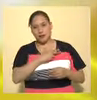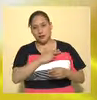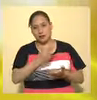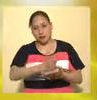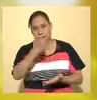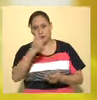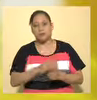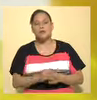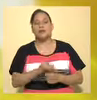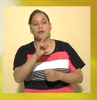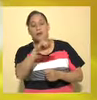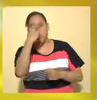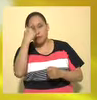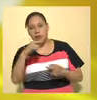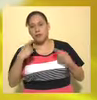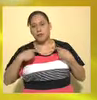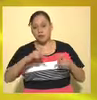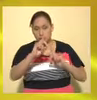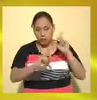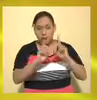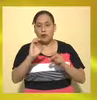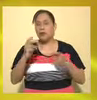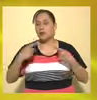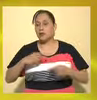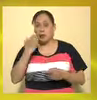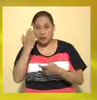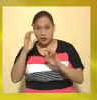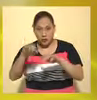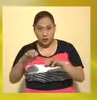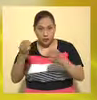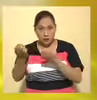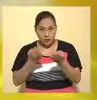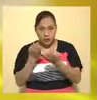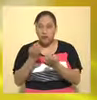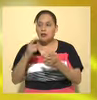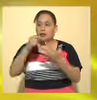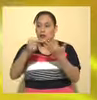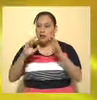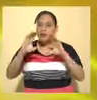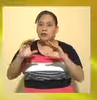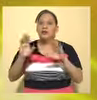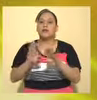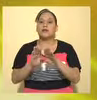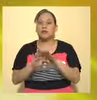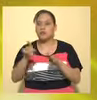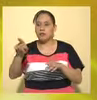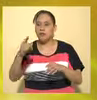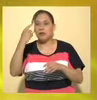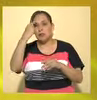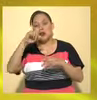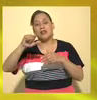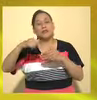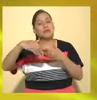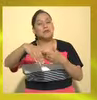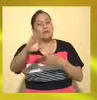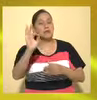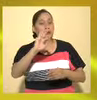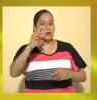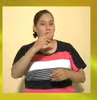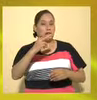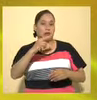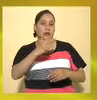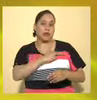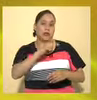adecuar al deportista o a la gente que pretende hacer ejercicio, darle las técnicas necesarias para no presentar posteriormente lesiones,